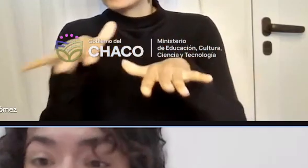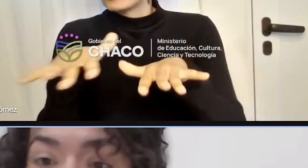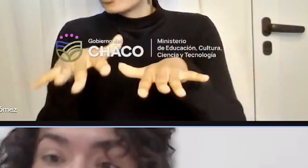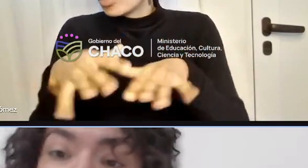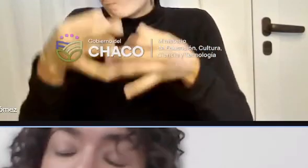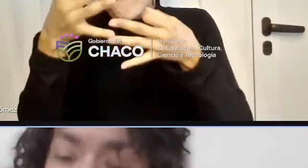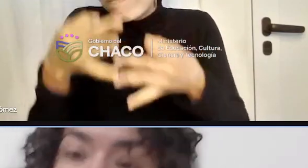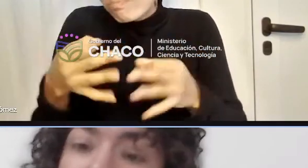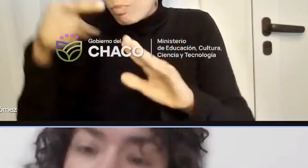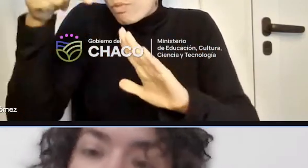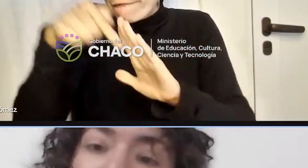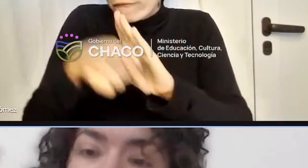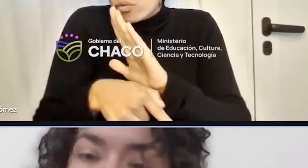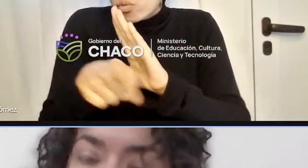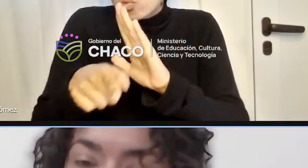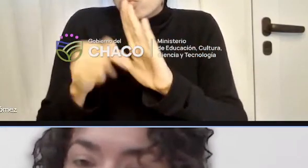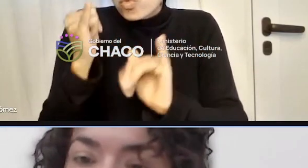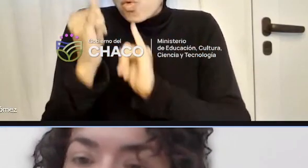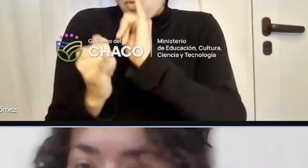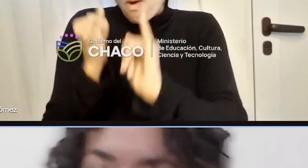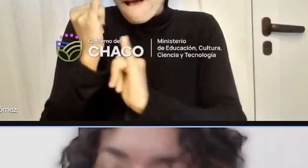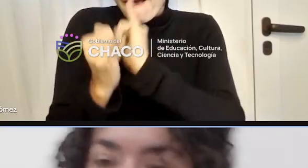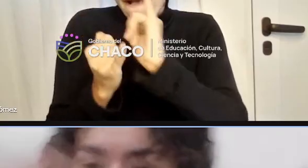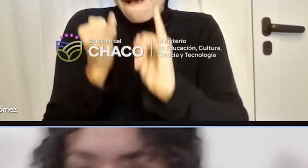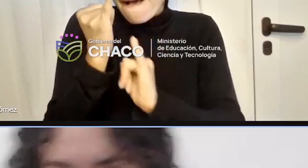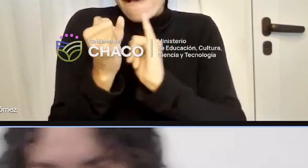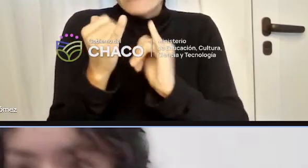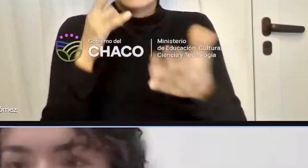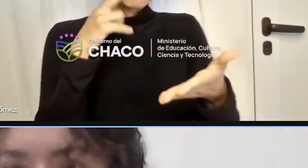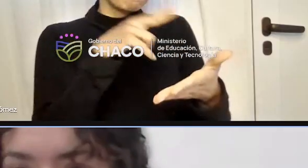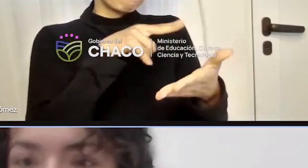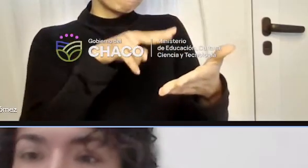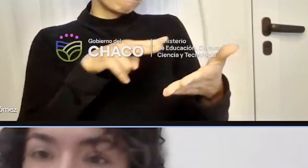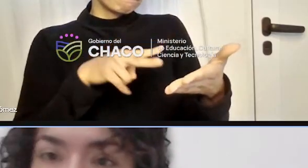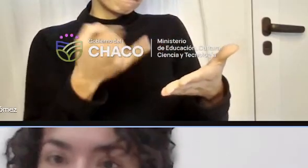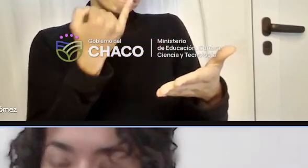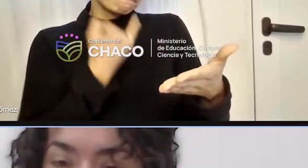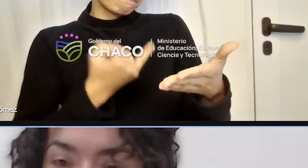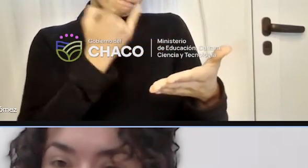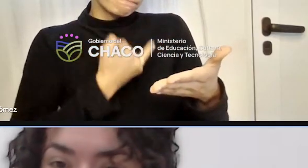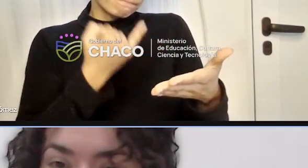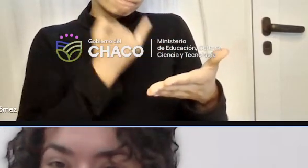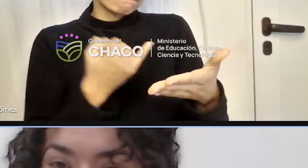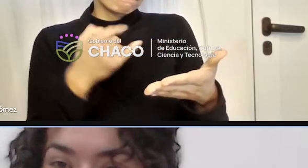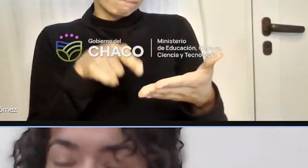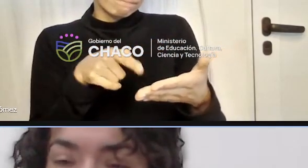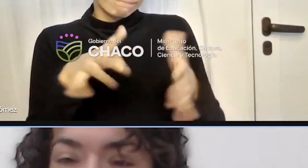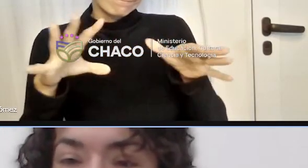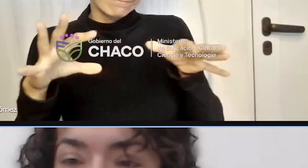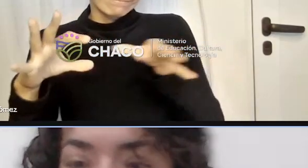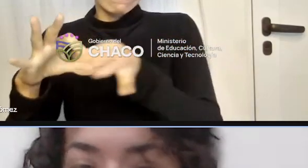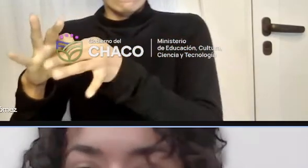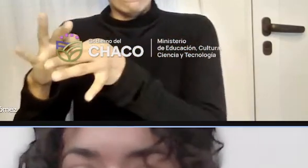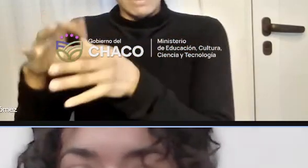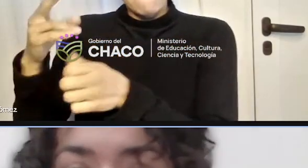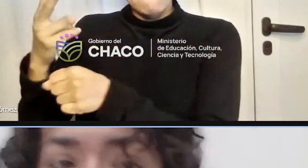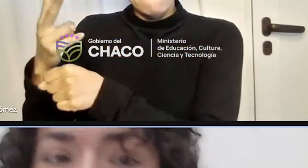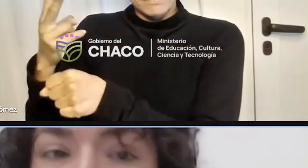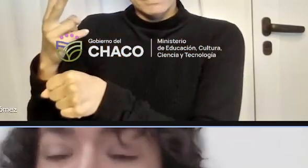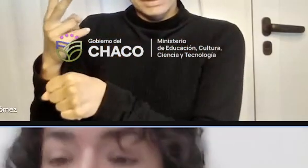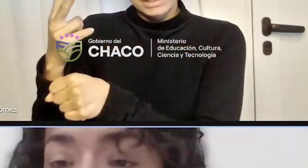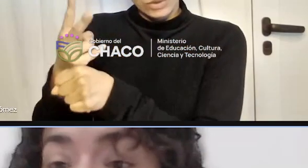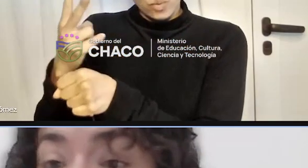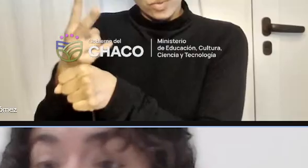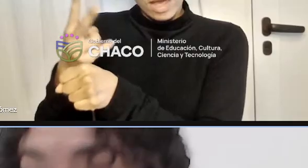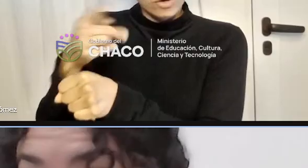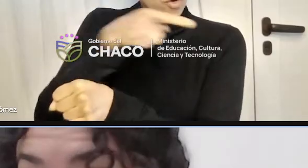ver cómo nuevamente un primario se encuentra en un secundario, ¿sí? Vamos a